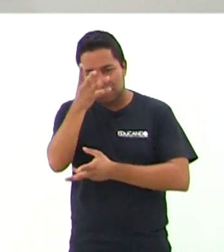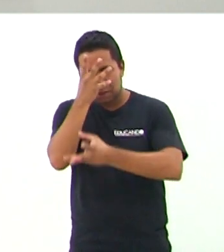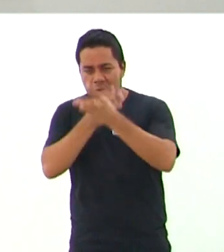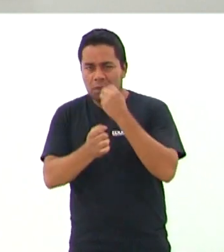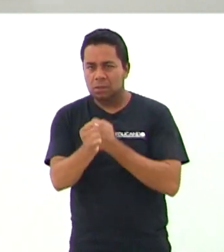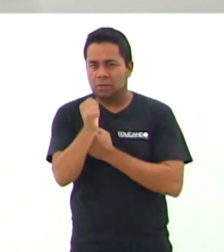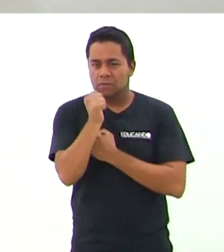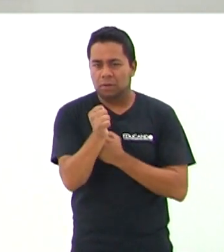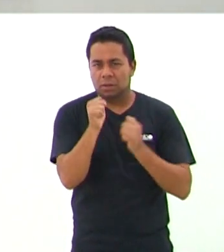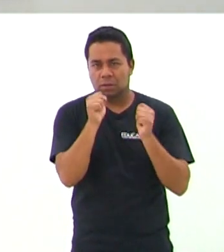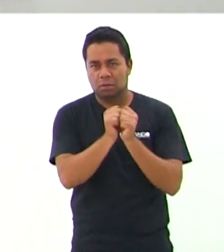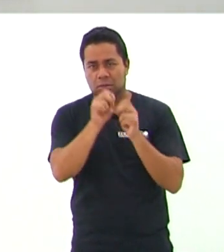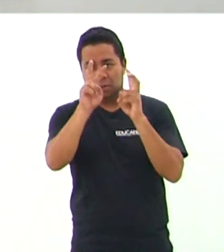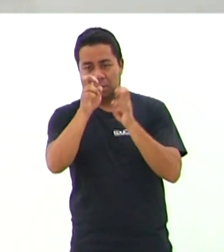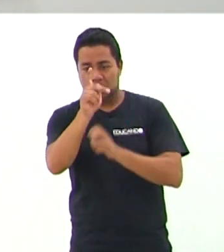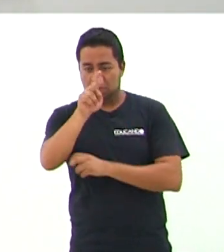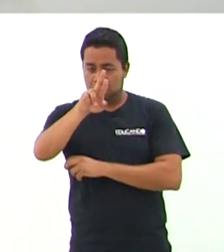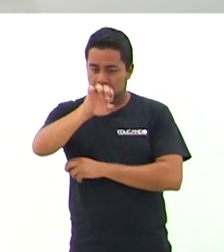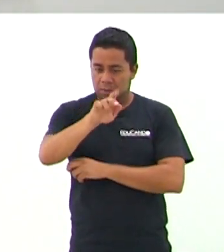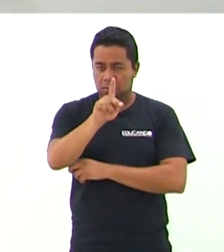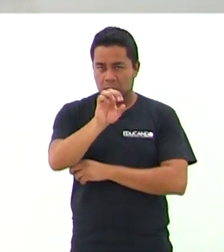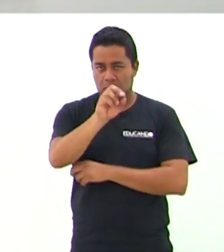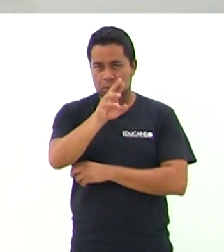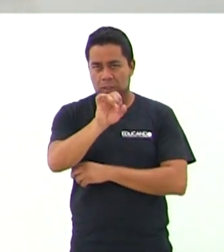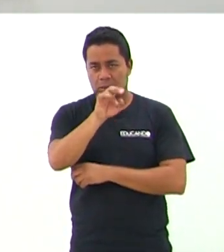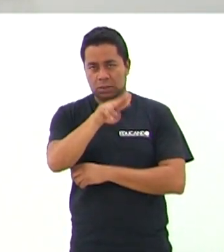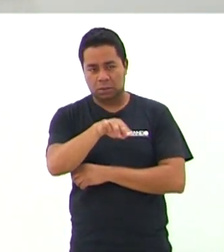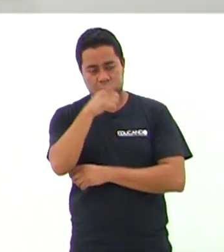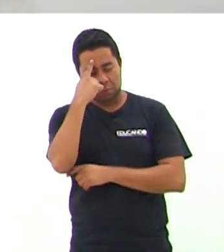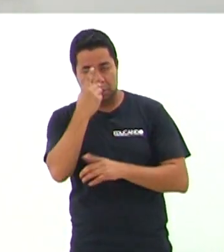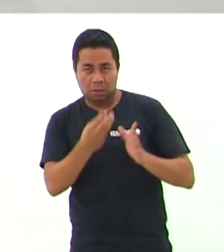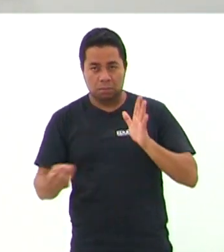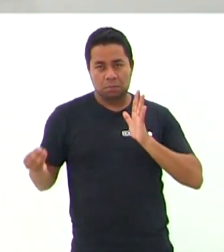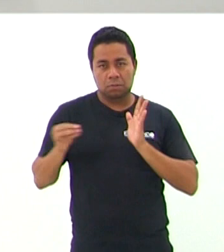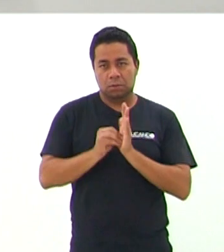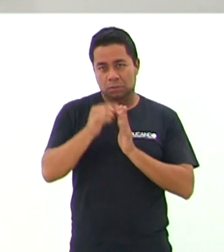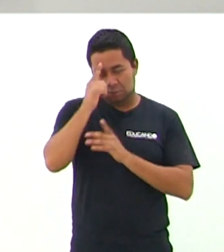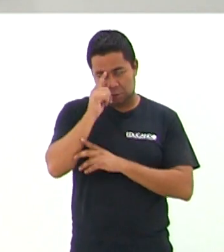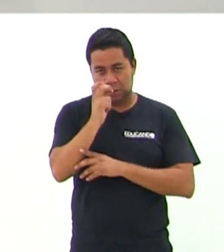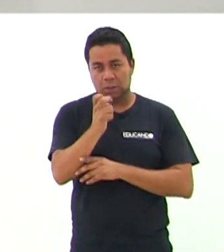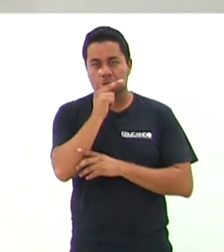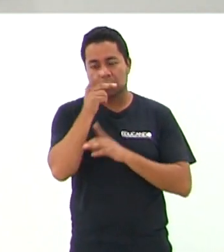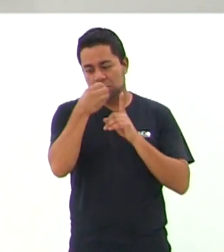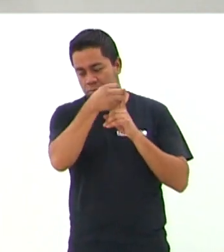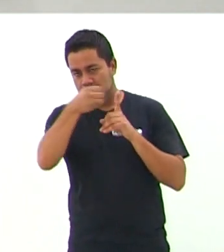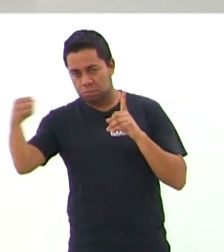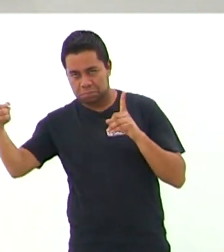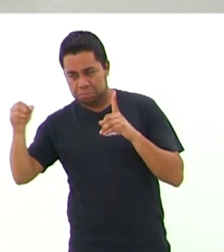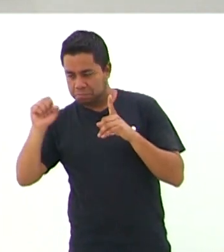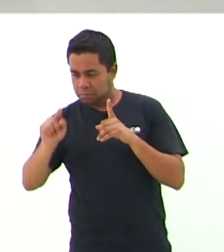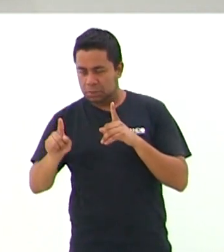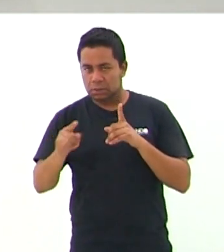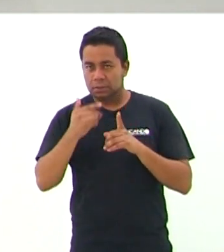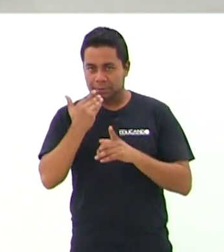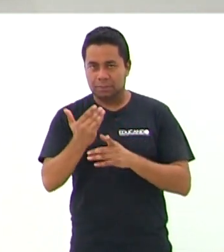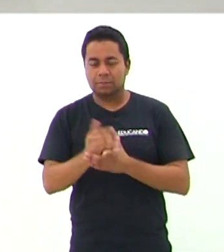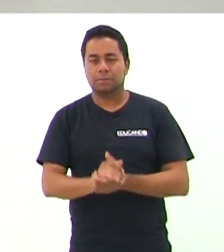o el tema de las preposiciones y poder aplicarlo acá en lo que son las frases preposicionales. Bien,